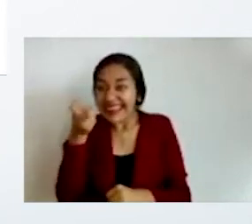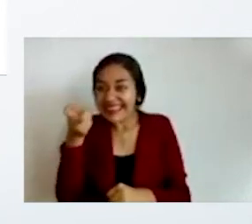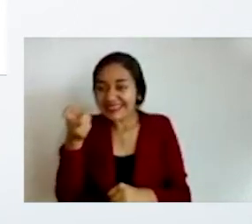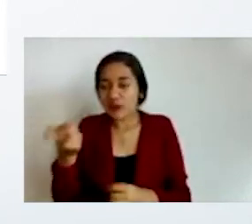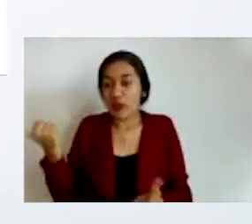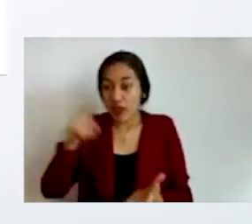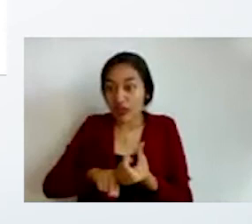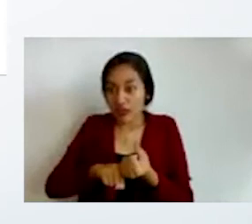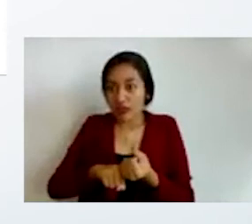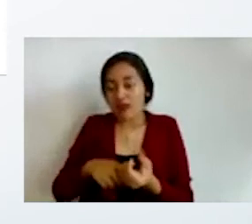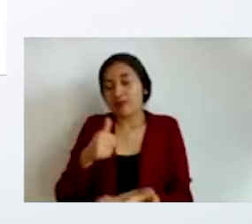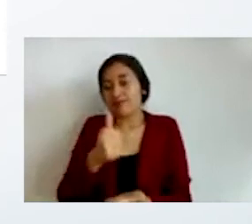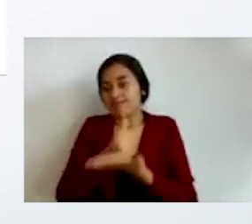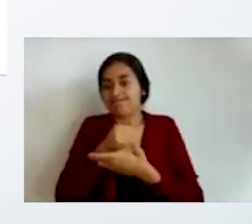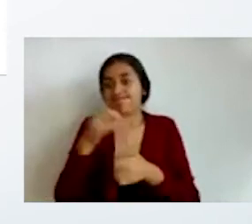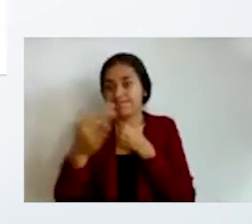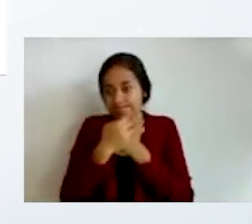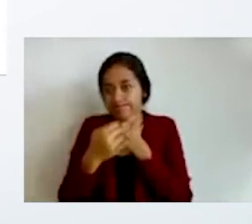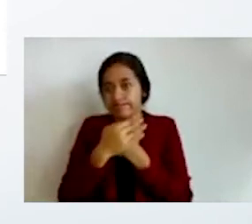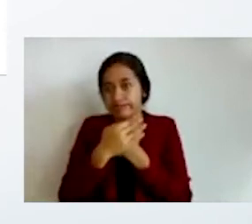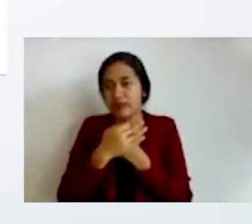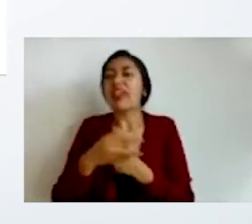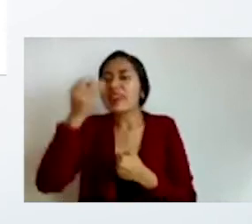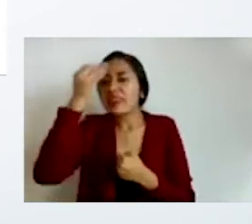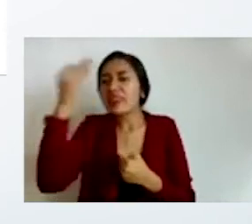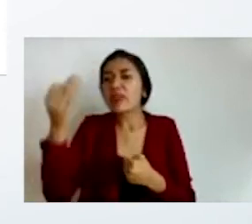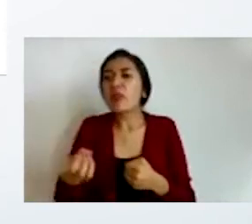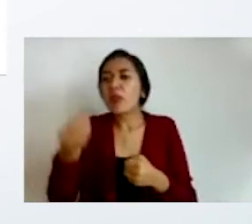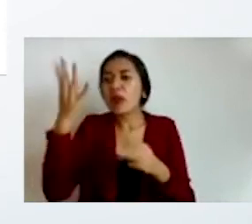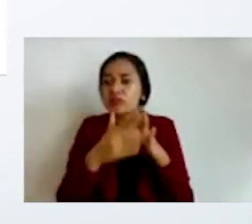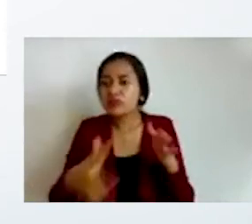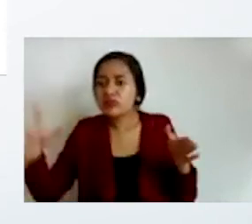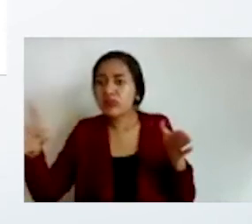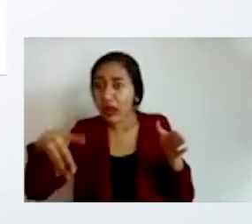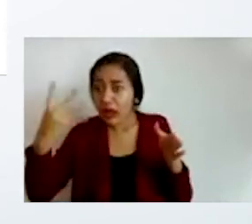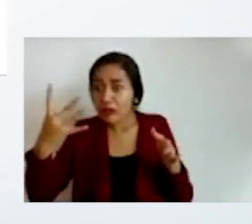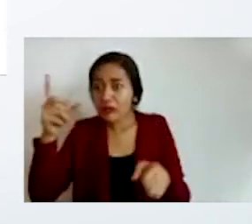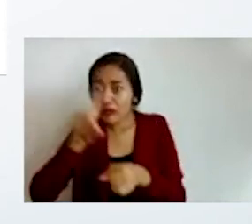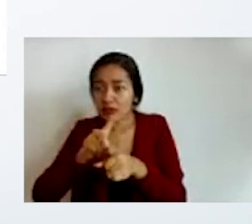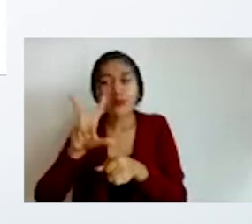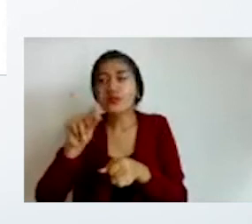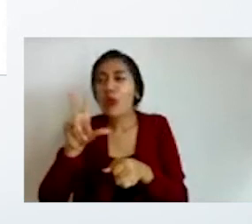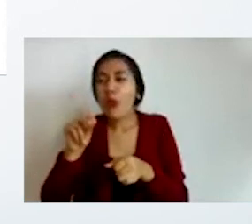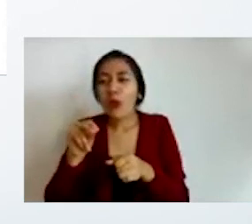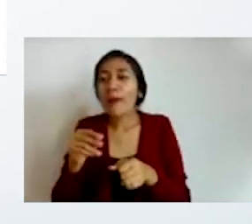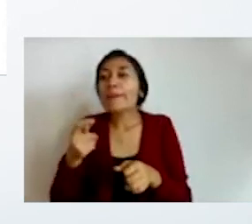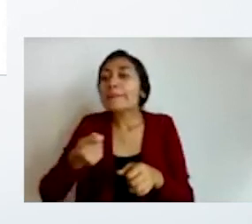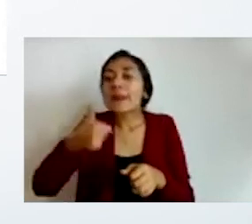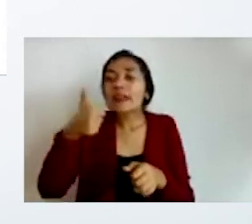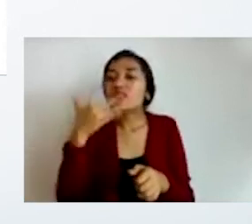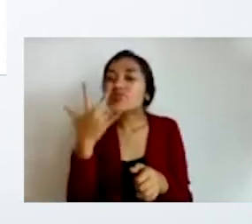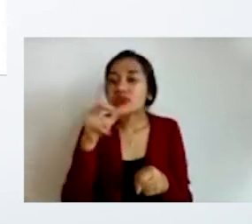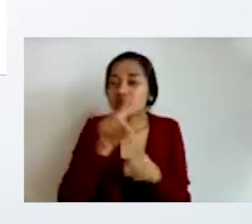subsecuente no tarda 14 días, es muy rápida, se produce en los primeros 5 días,